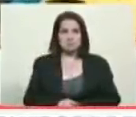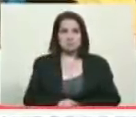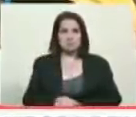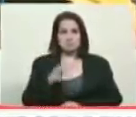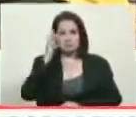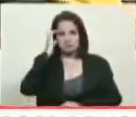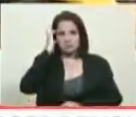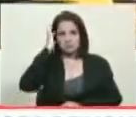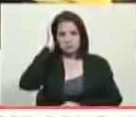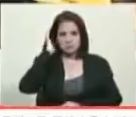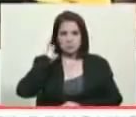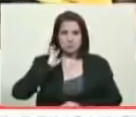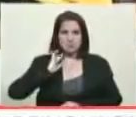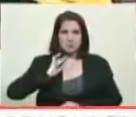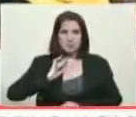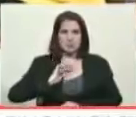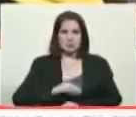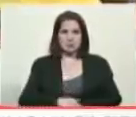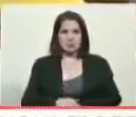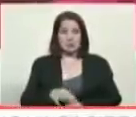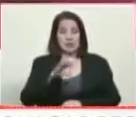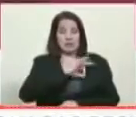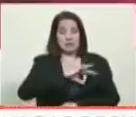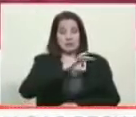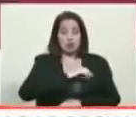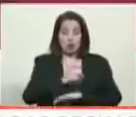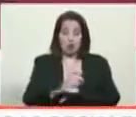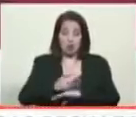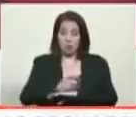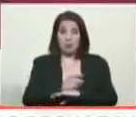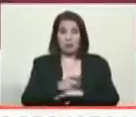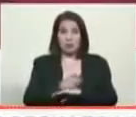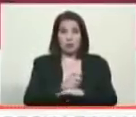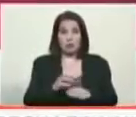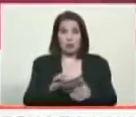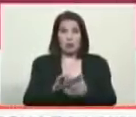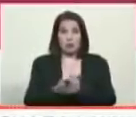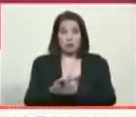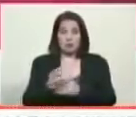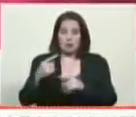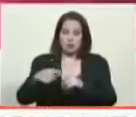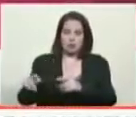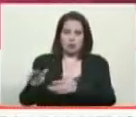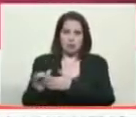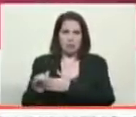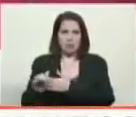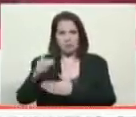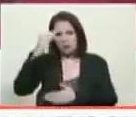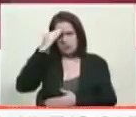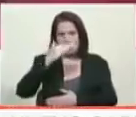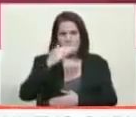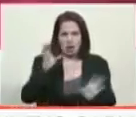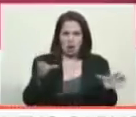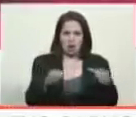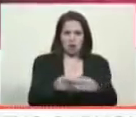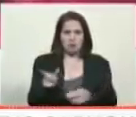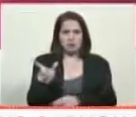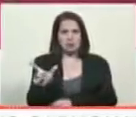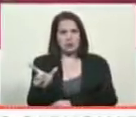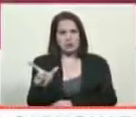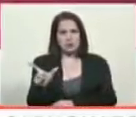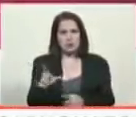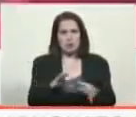señor gobernador, querido hermano Omar Prieto, compañero mayor general Fabio Zabarce, el Partido Socialista Unido de